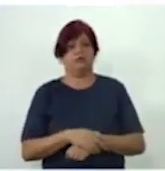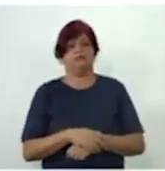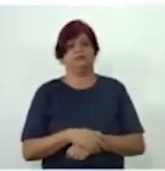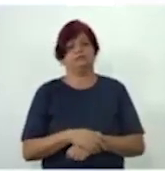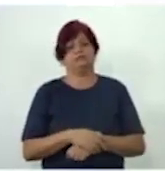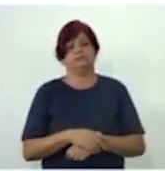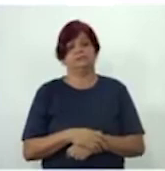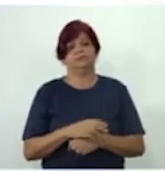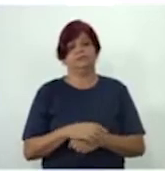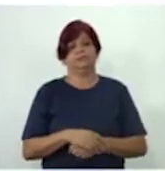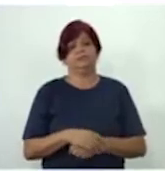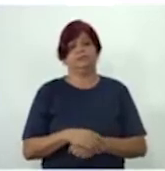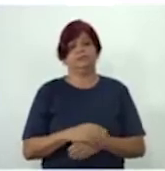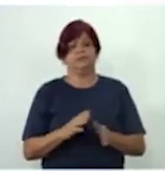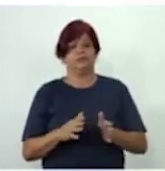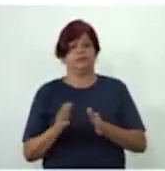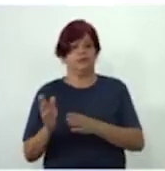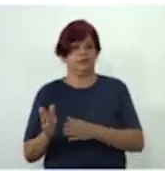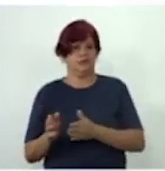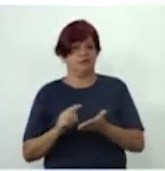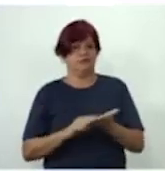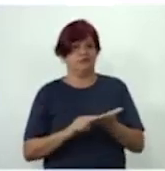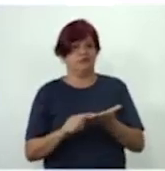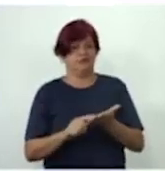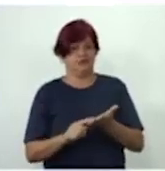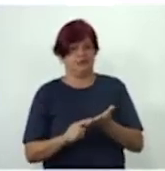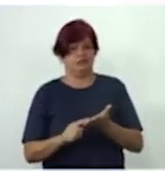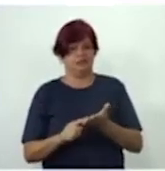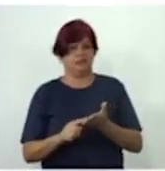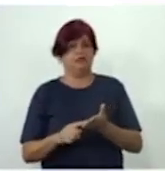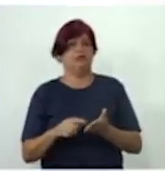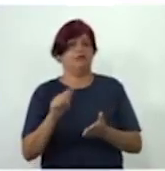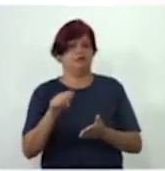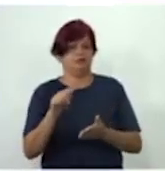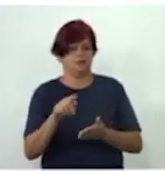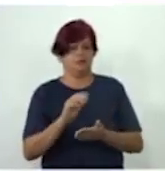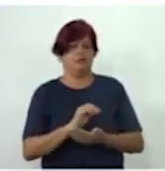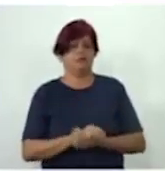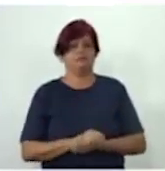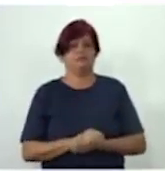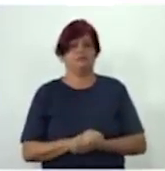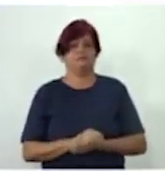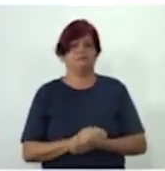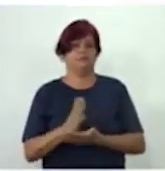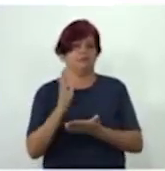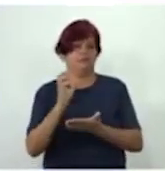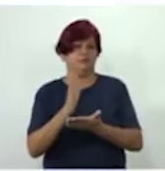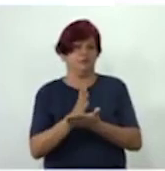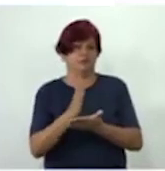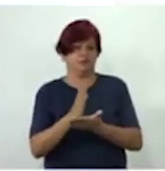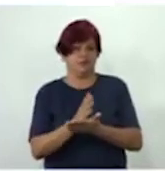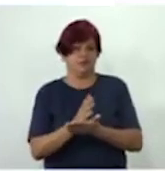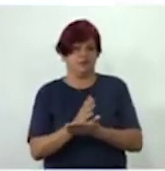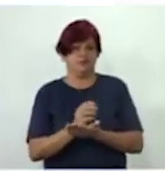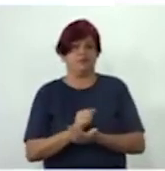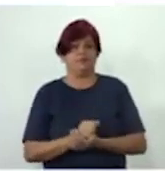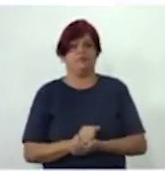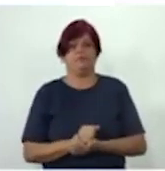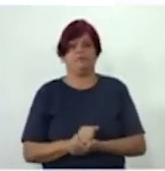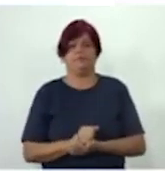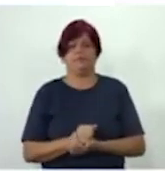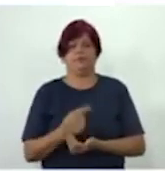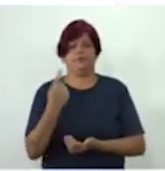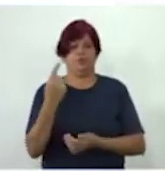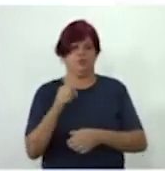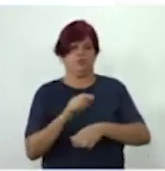y en la semana en que corresponde esta clase y, como les decía, 1